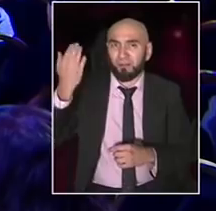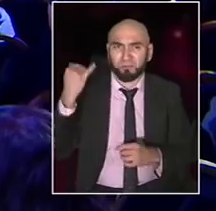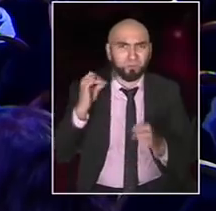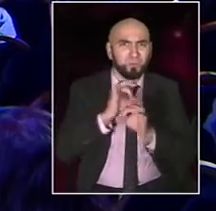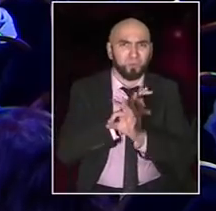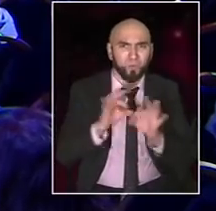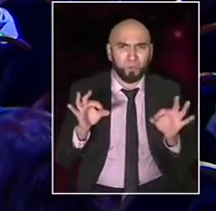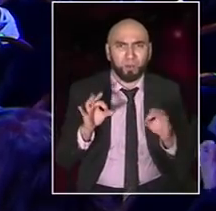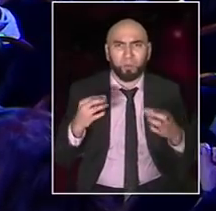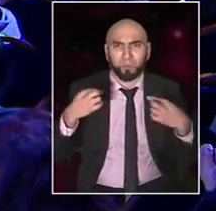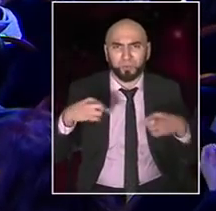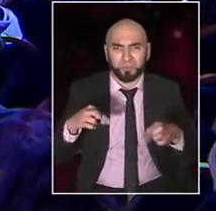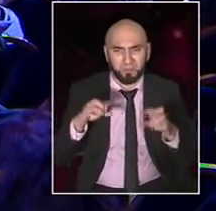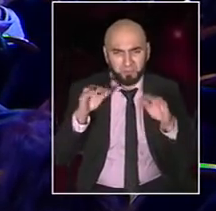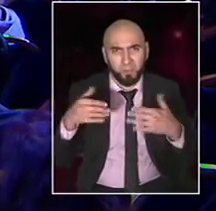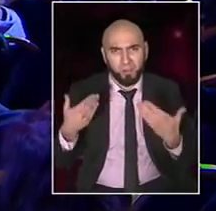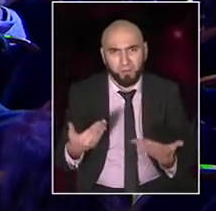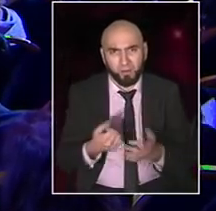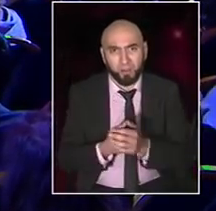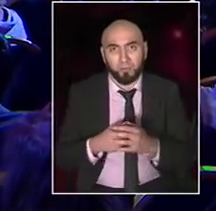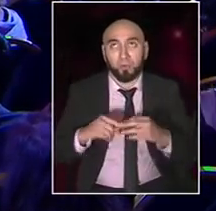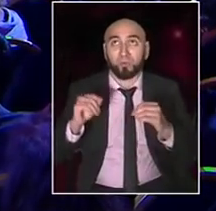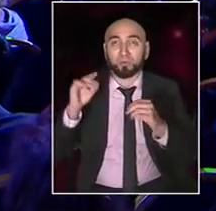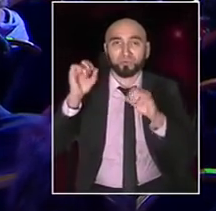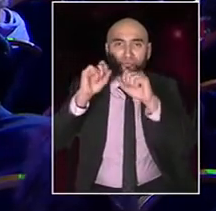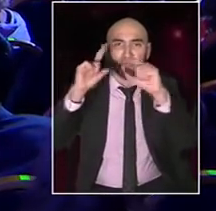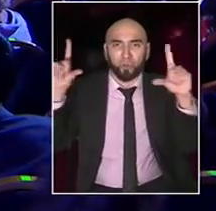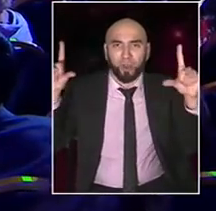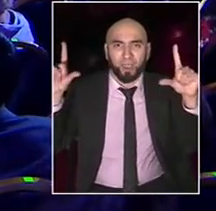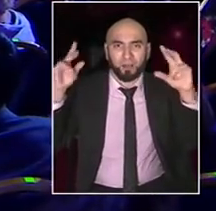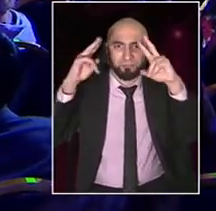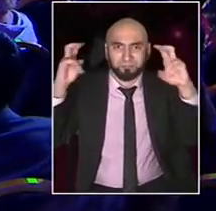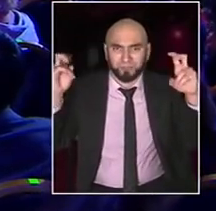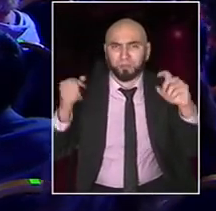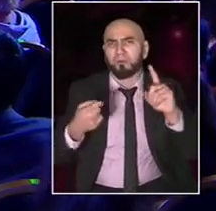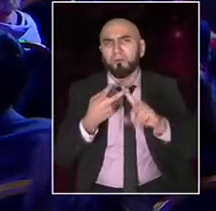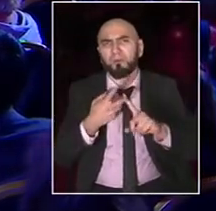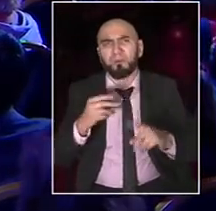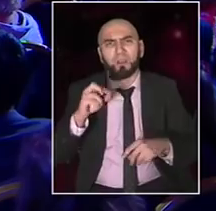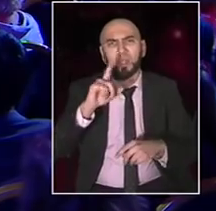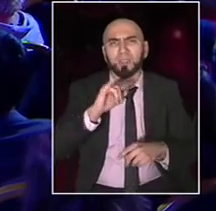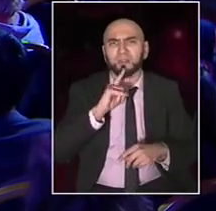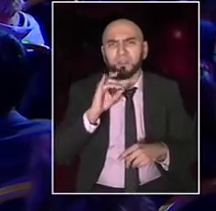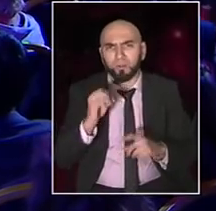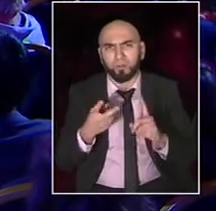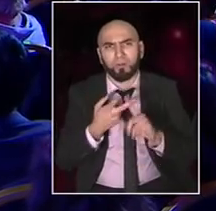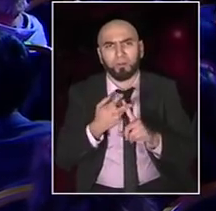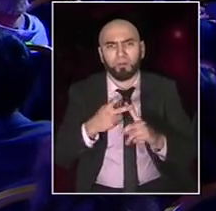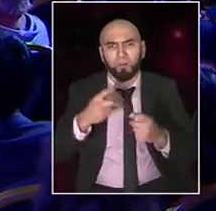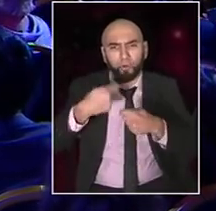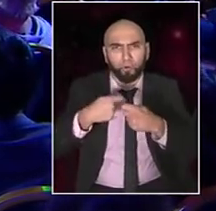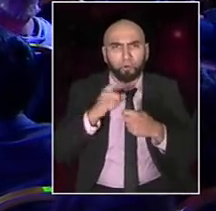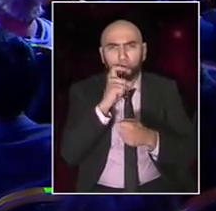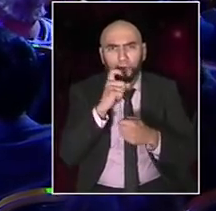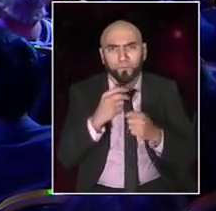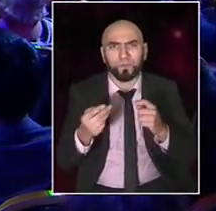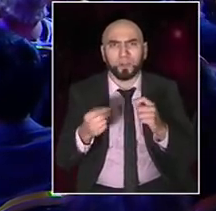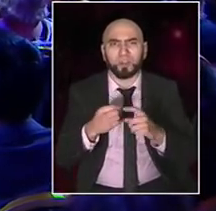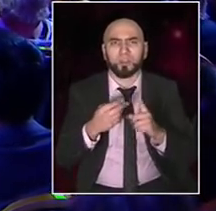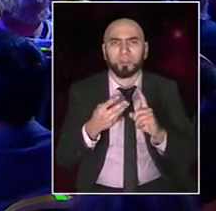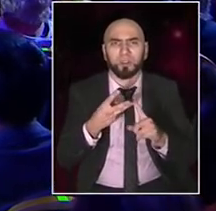las oportunidades que tiene hoy día de energía solar, ya lo dijeron, de litio, de cobre para la electromovilidad, de ser la ventana